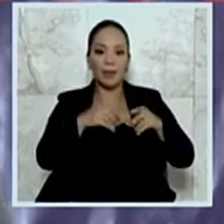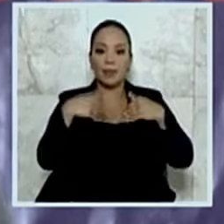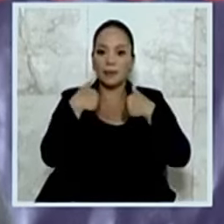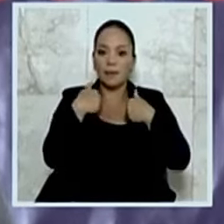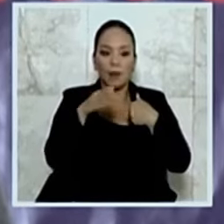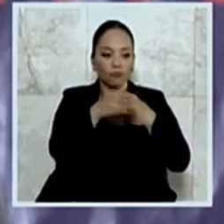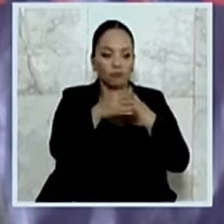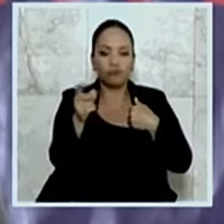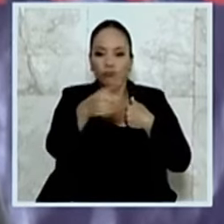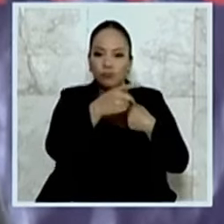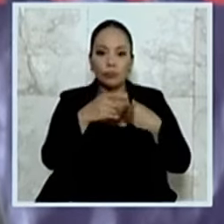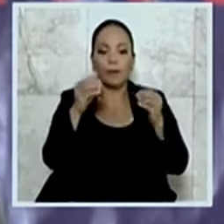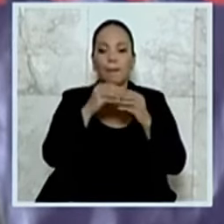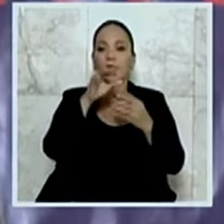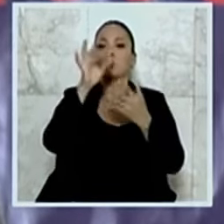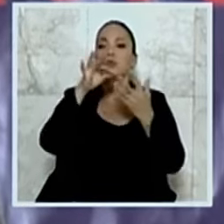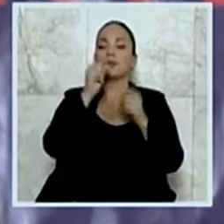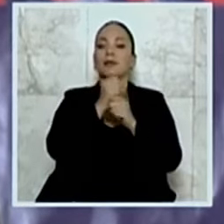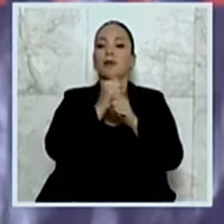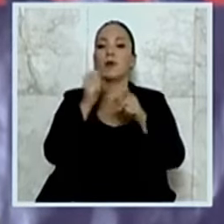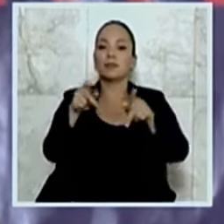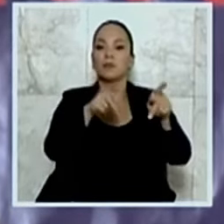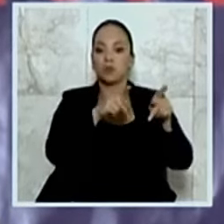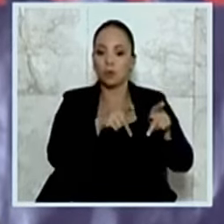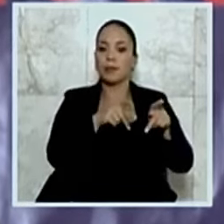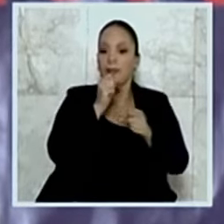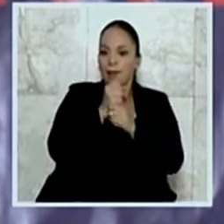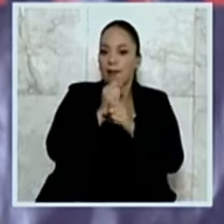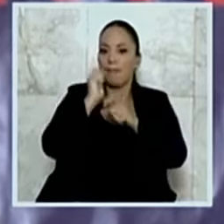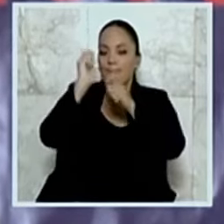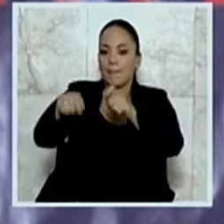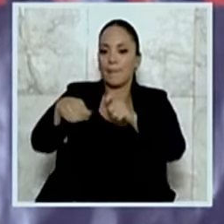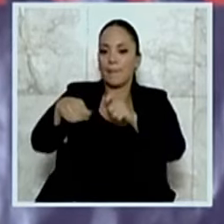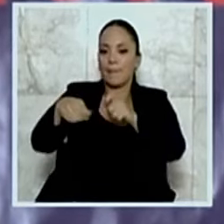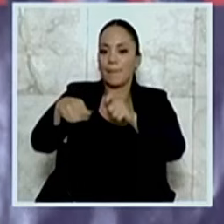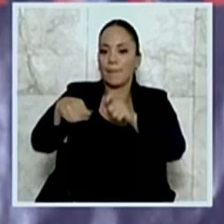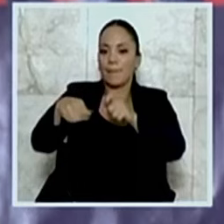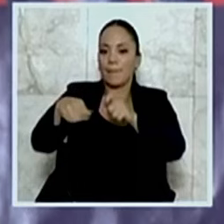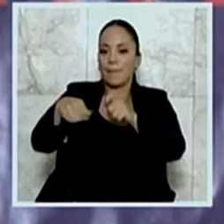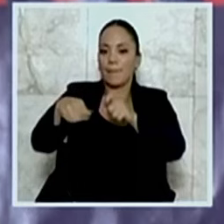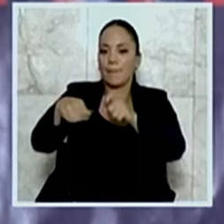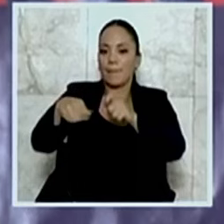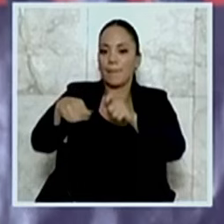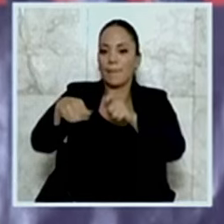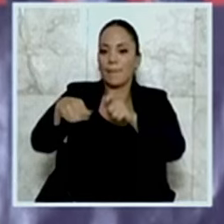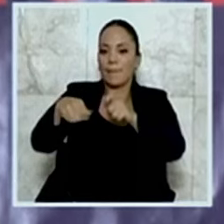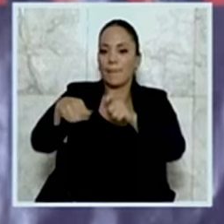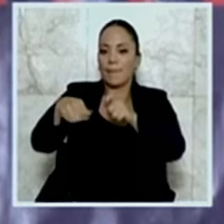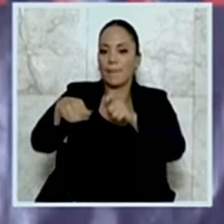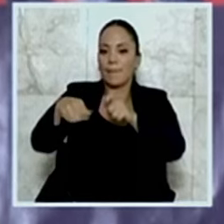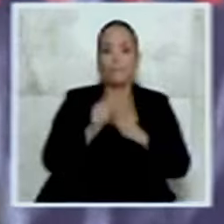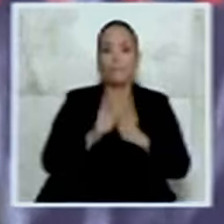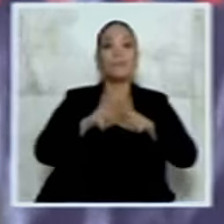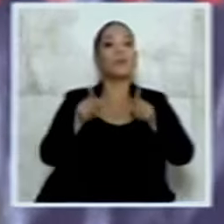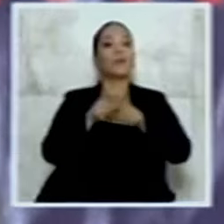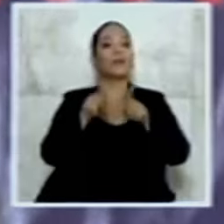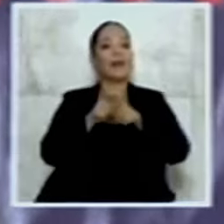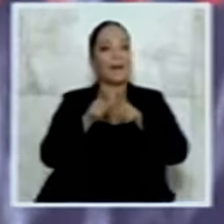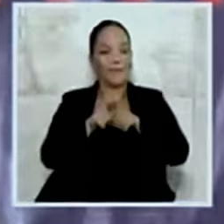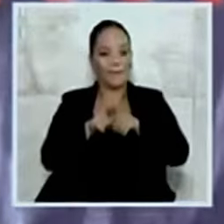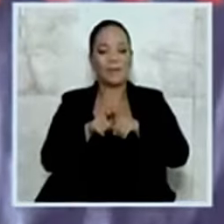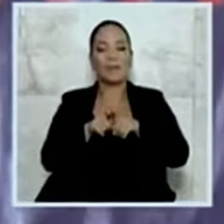órgano impulsor de la alimentación del mundo, recomienda la diversidad de la acuicultura como una manera de